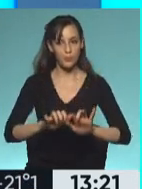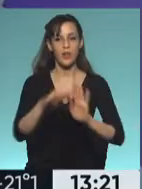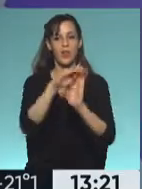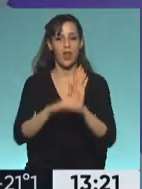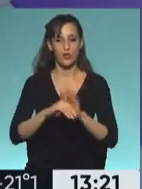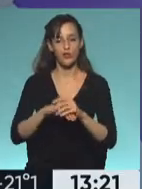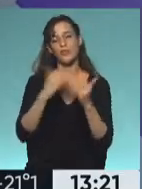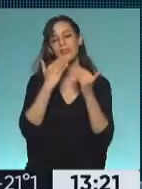simple